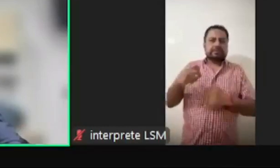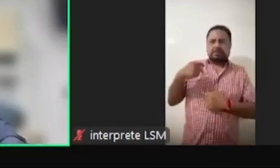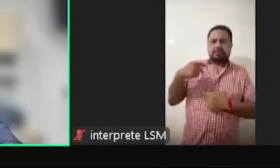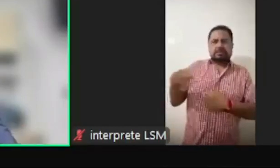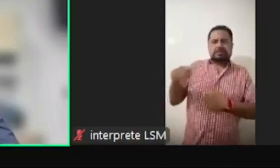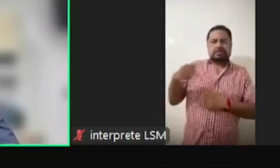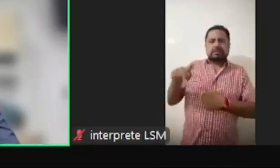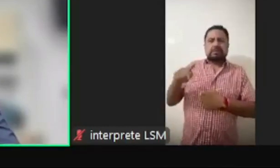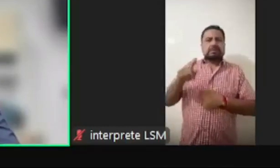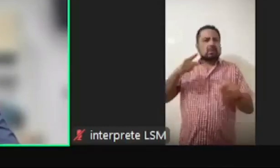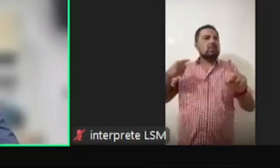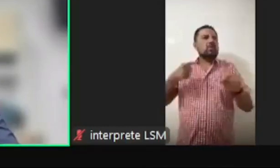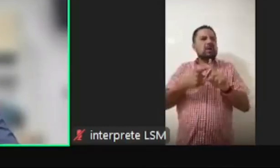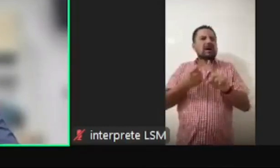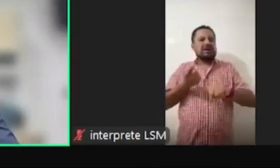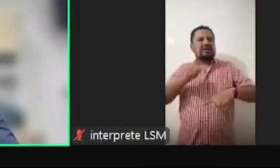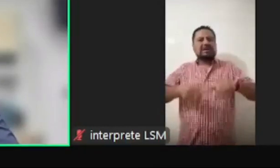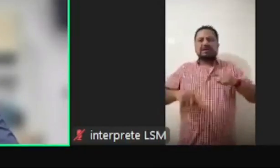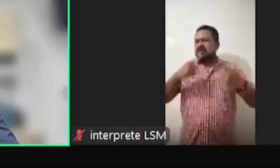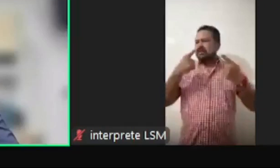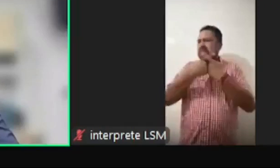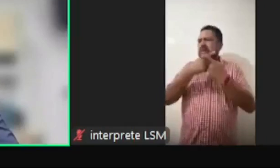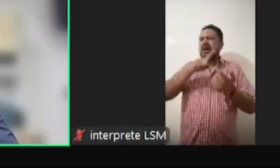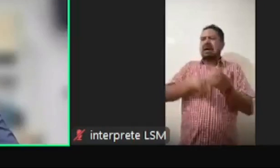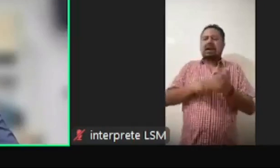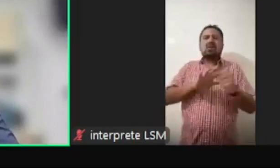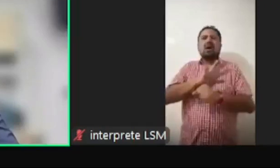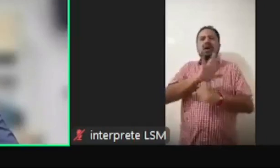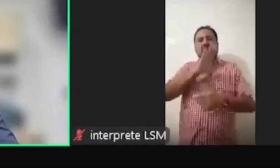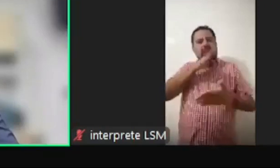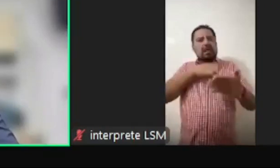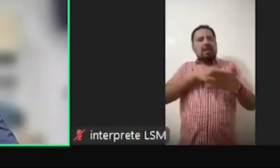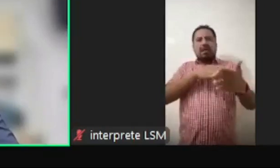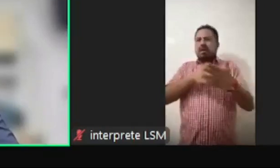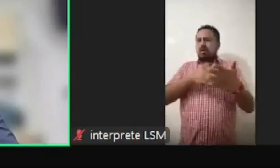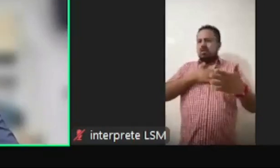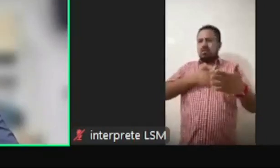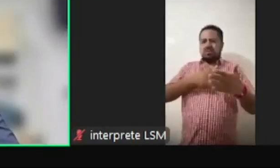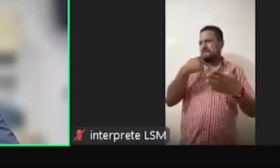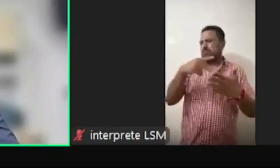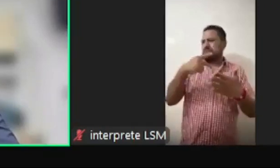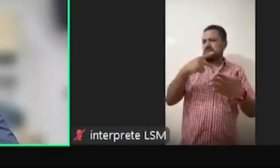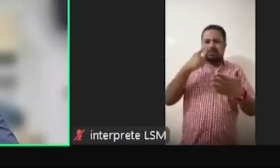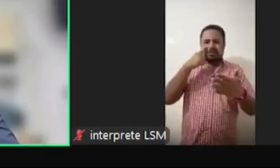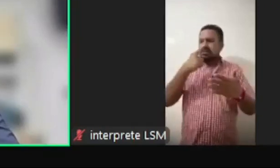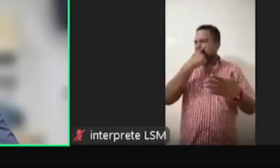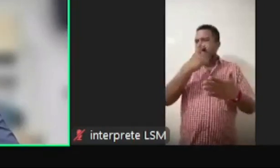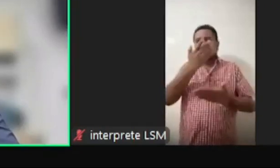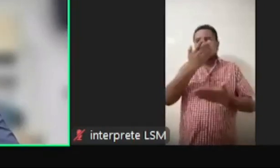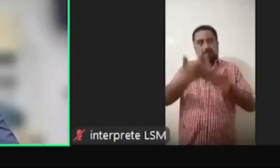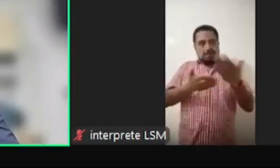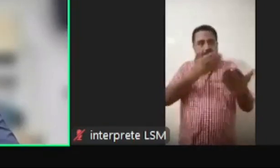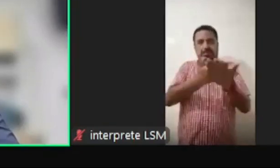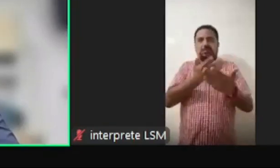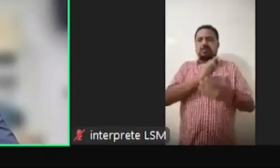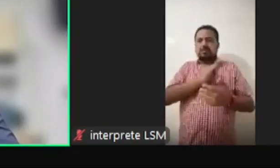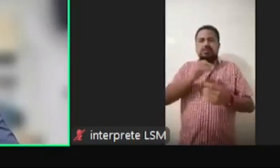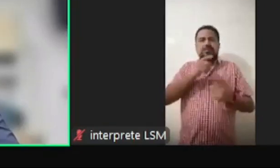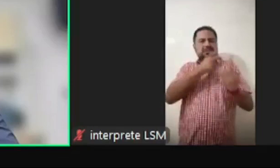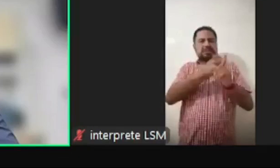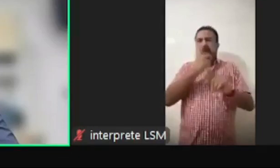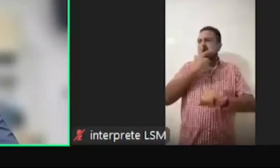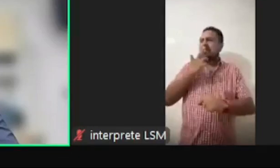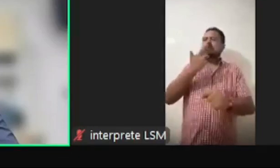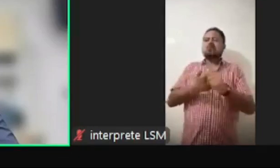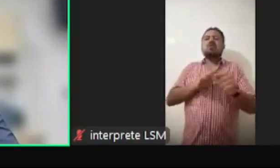y que a fin de evitar la dilación del proceso que redunda en una obstrucción a la justicia en su perjuicio, solicita se requiera a la autoridad señalada como responsable